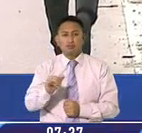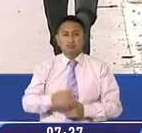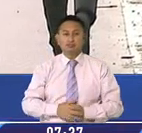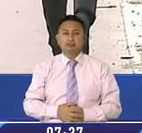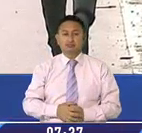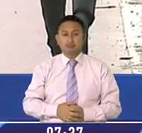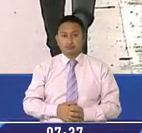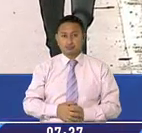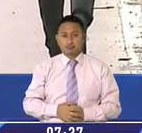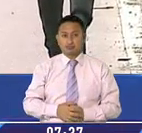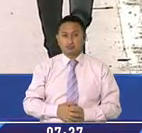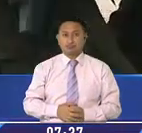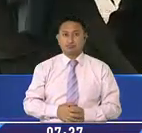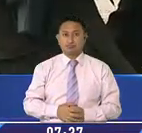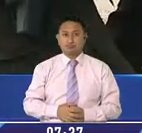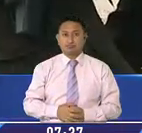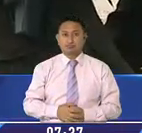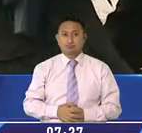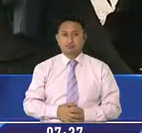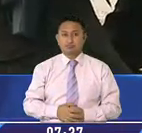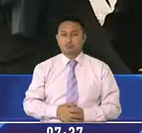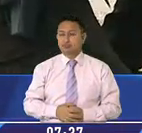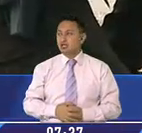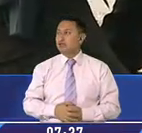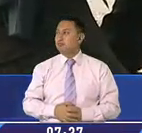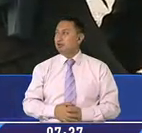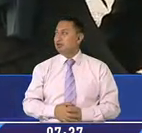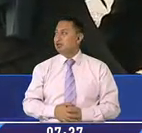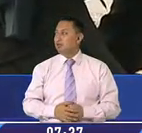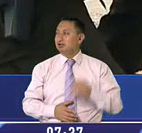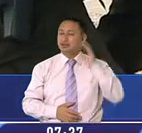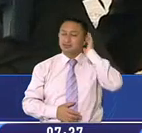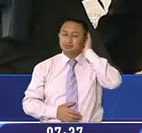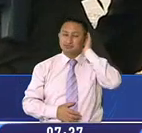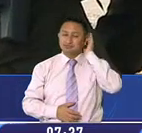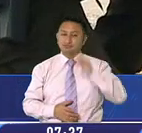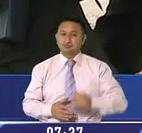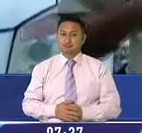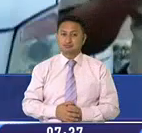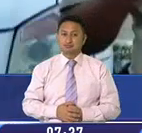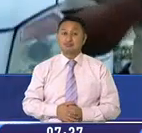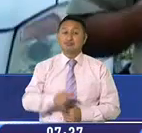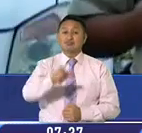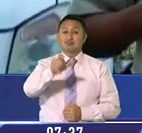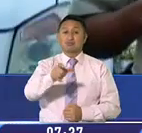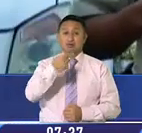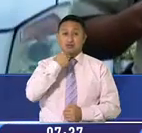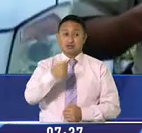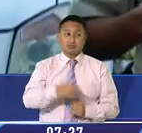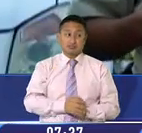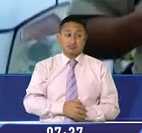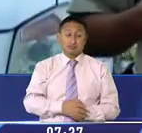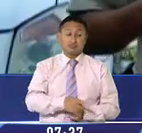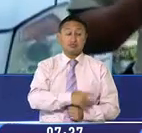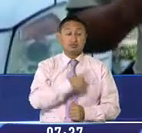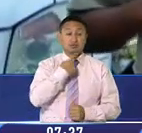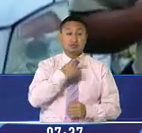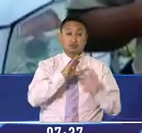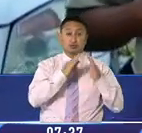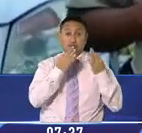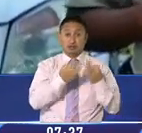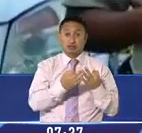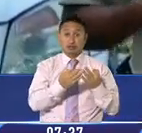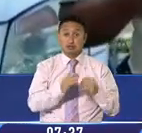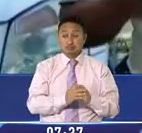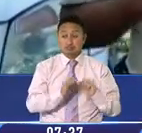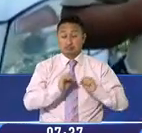El chofer aceleró el vehículo, sus compañeros se bajaron y otro presunto suicida a salvo. Dejando a sus familiares a